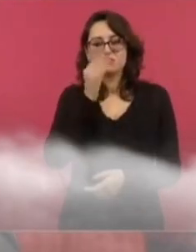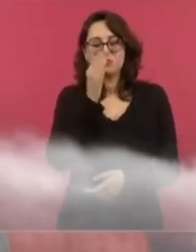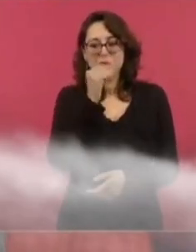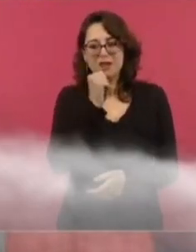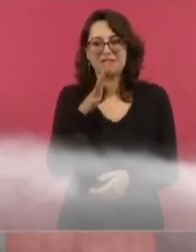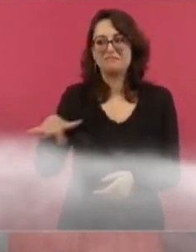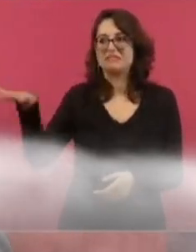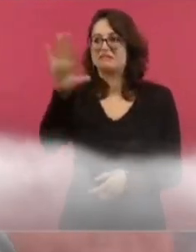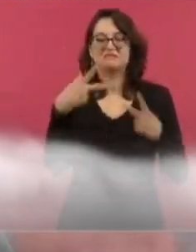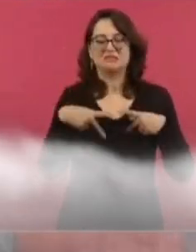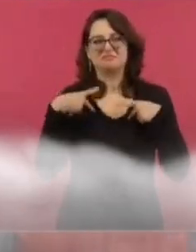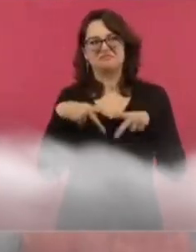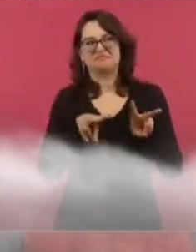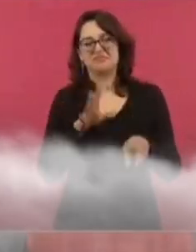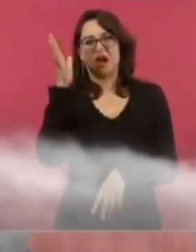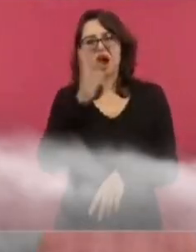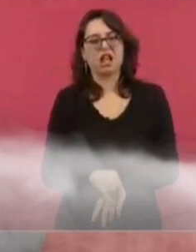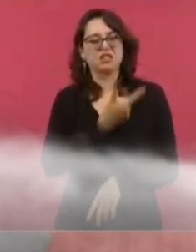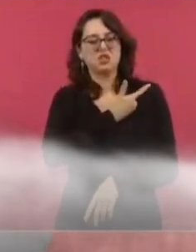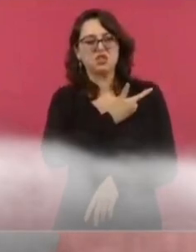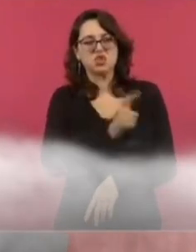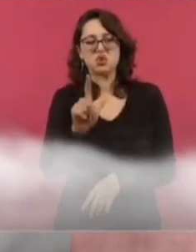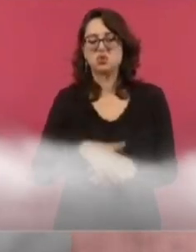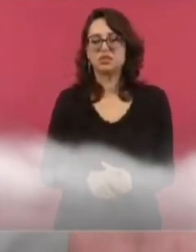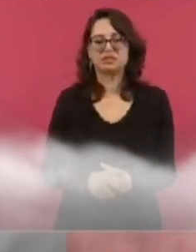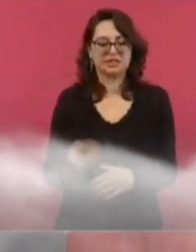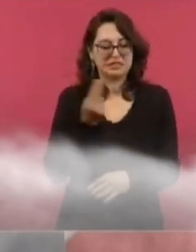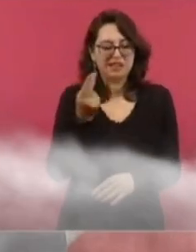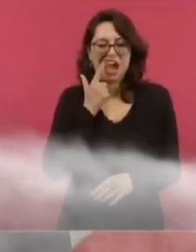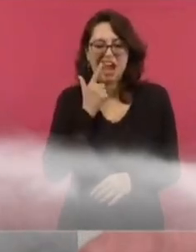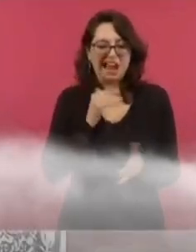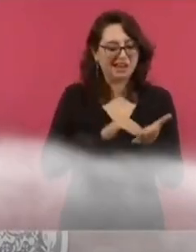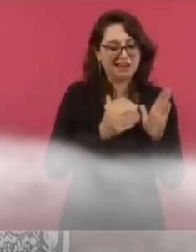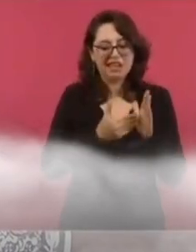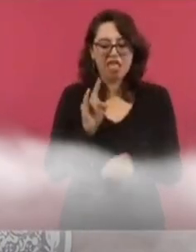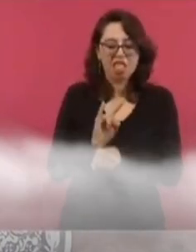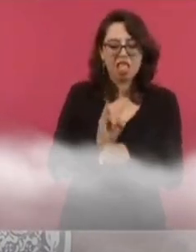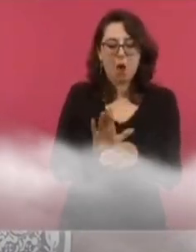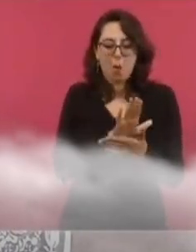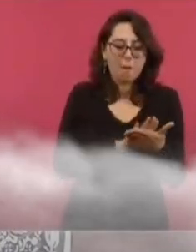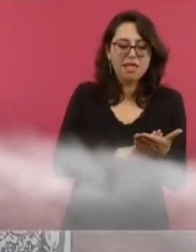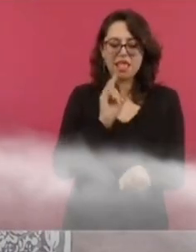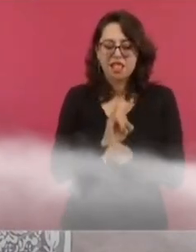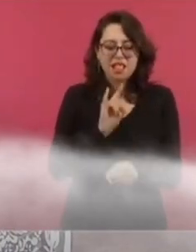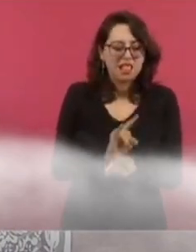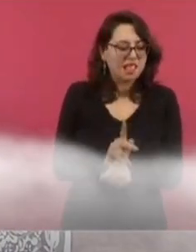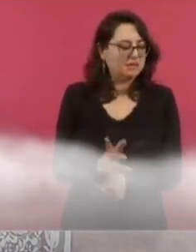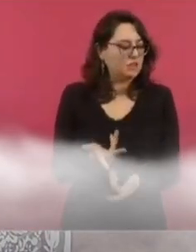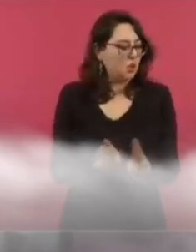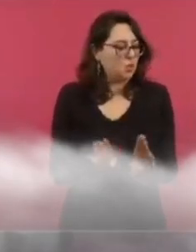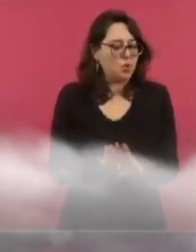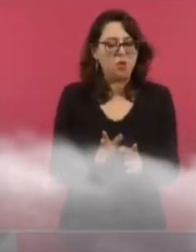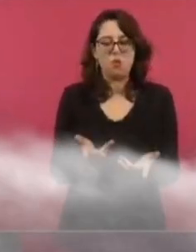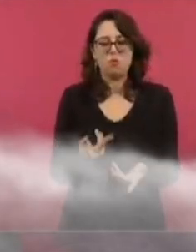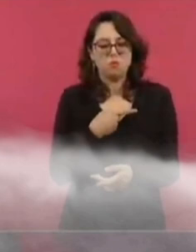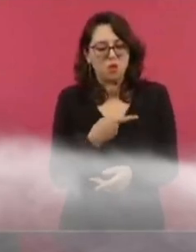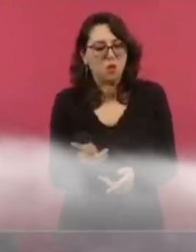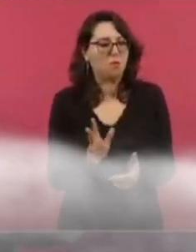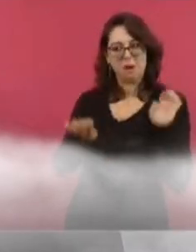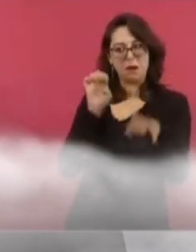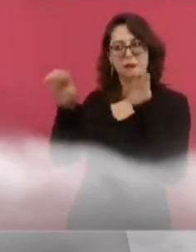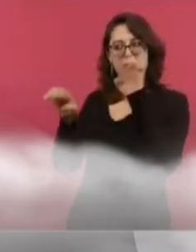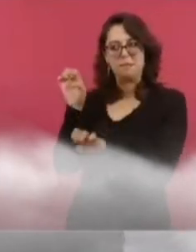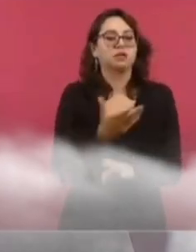¿no? Engañar, como lo hicieron con Fox, como lo hicieron con el licenciado Peña, y necesitaban algo